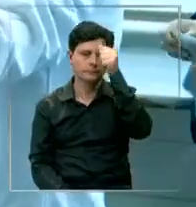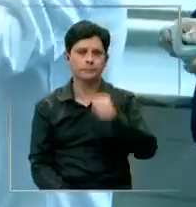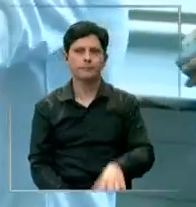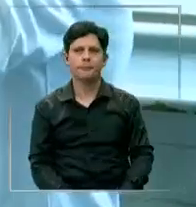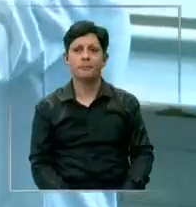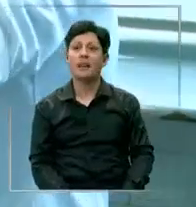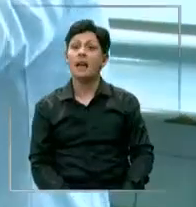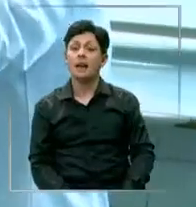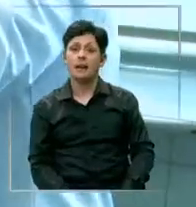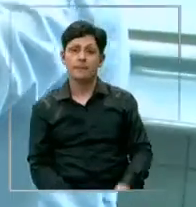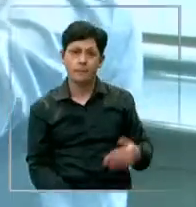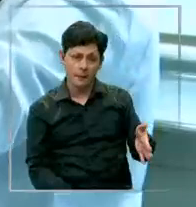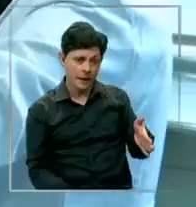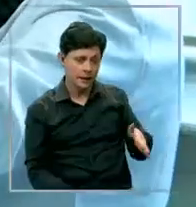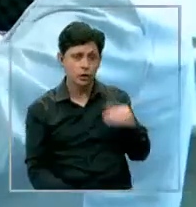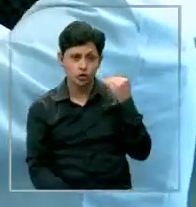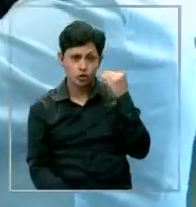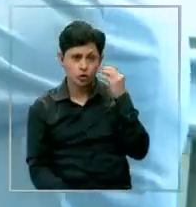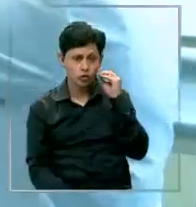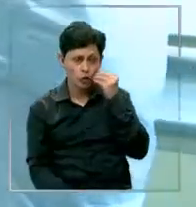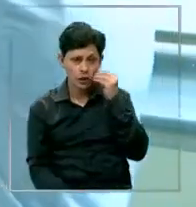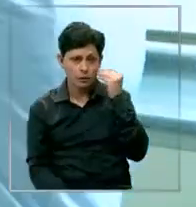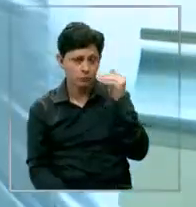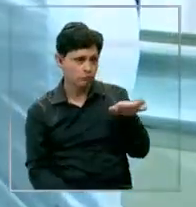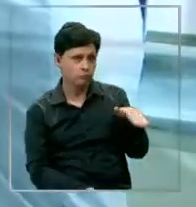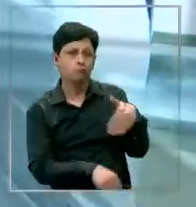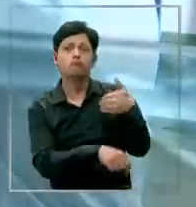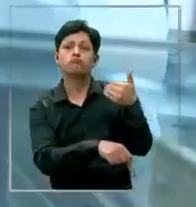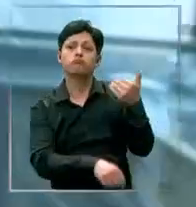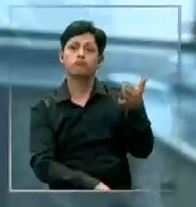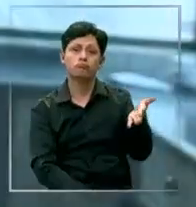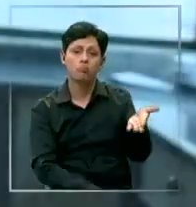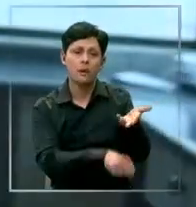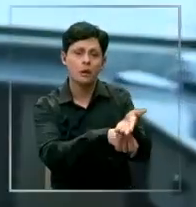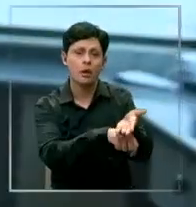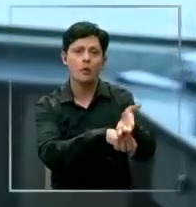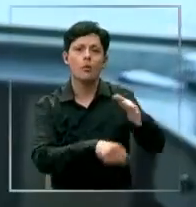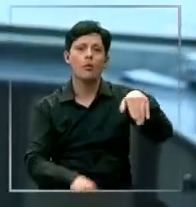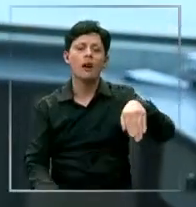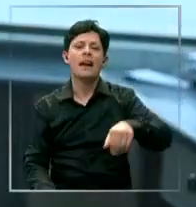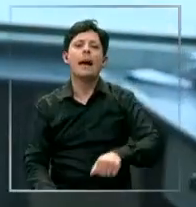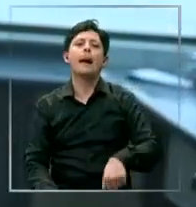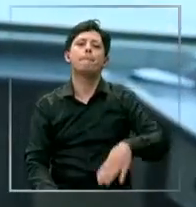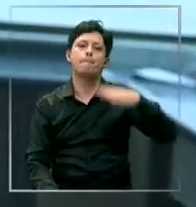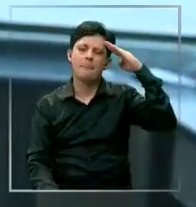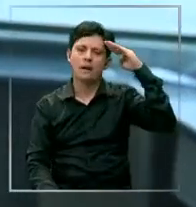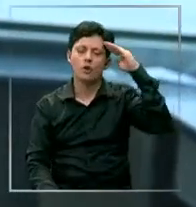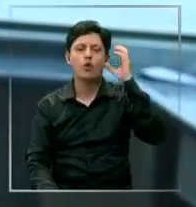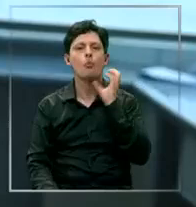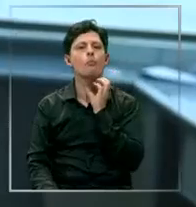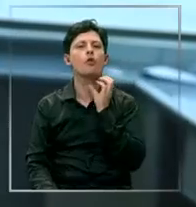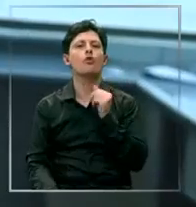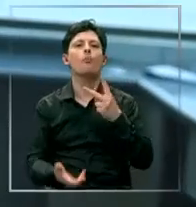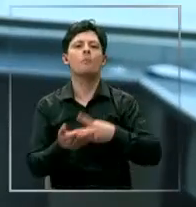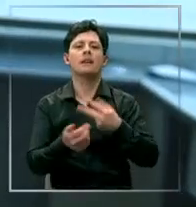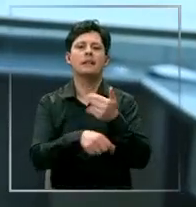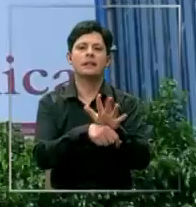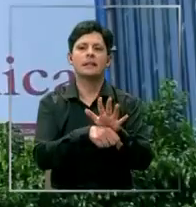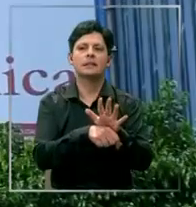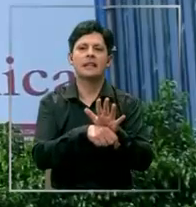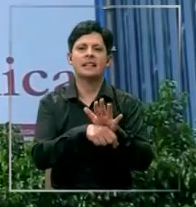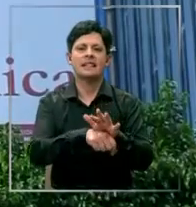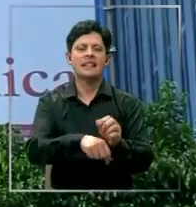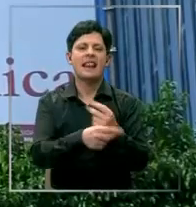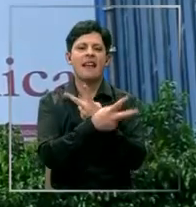El sobrino del poeta Rodolfo Reyes insistió y pidió nuevas diligencias. En mayo del 2015, expertos españoles encontraron la